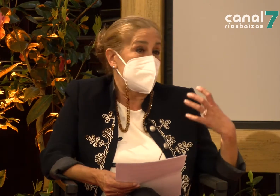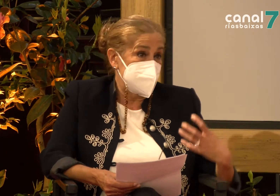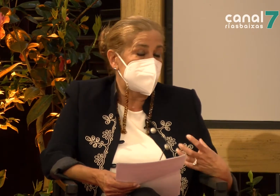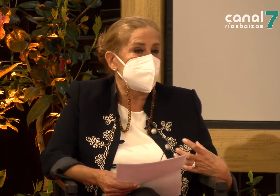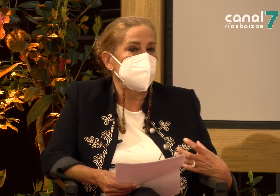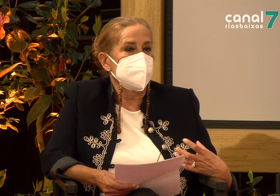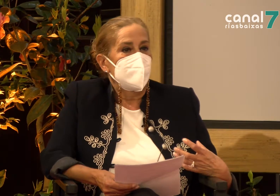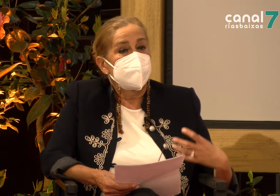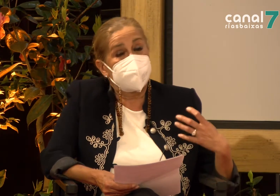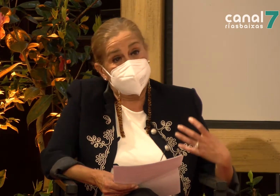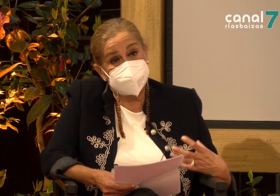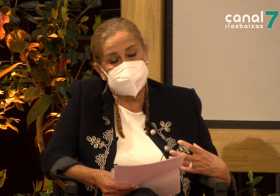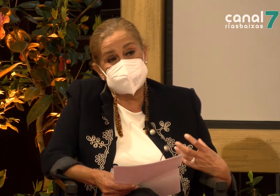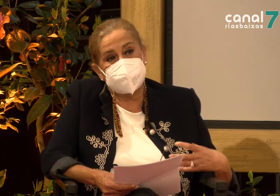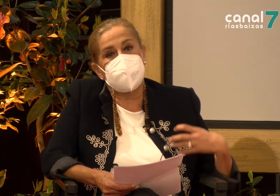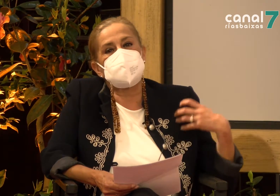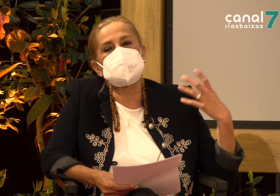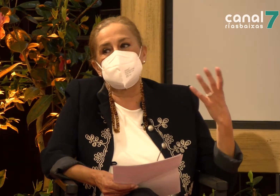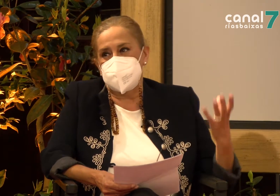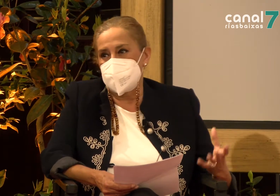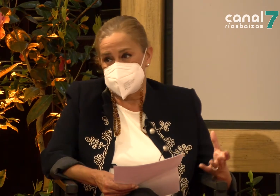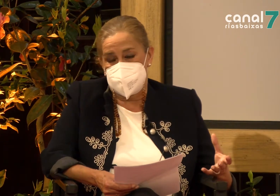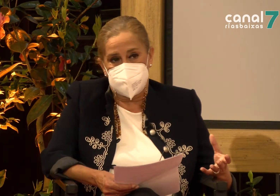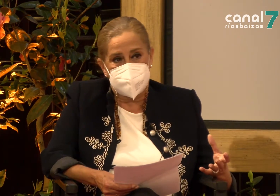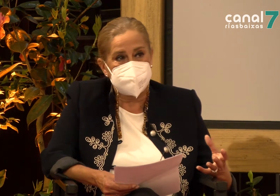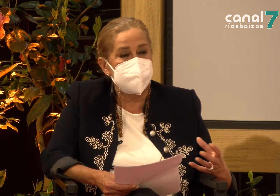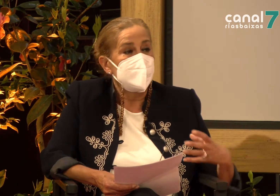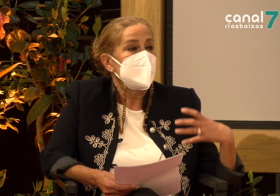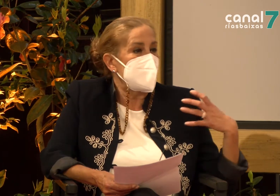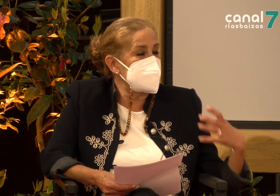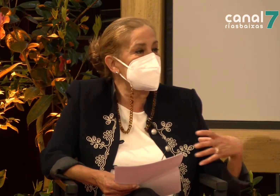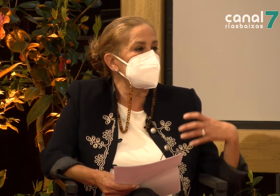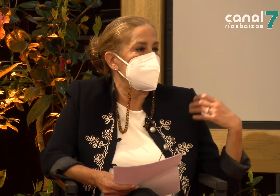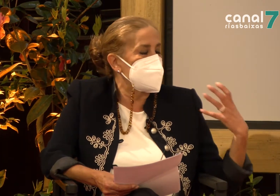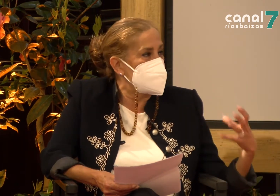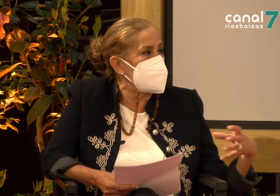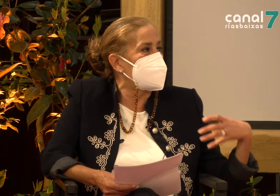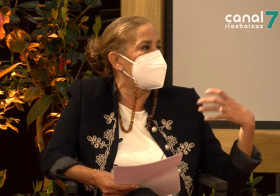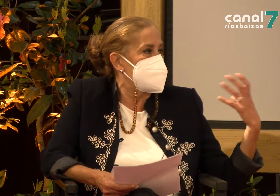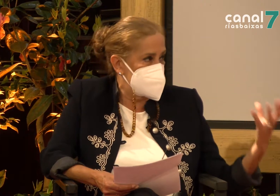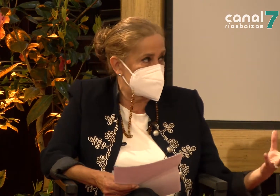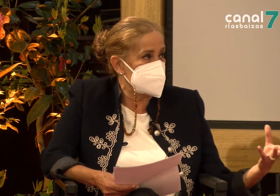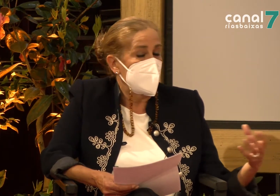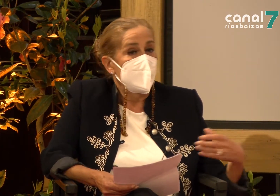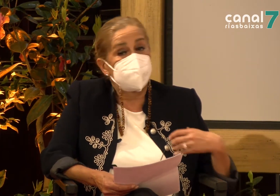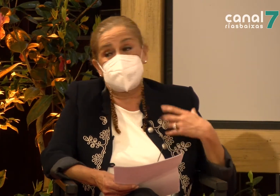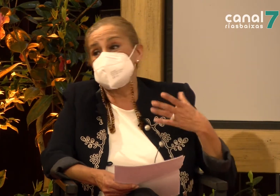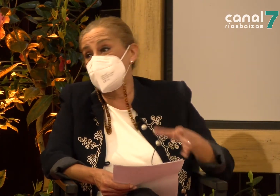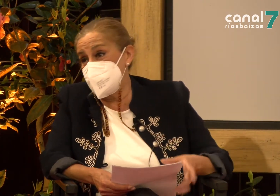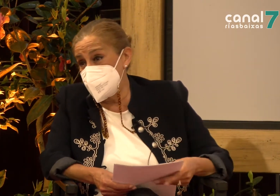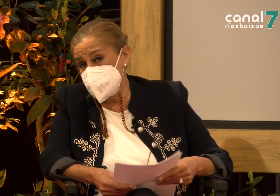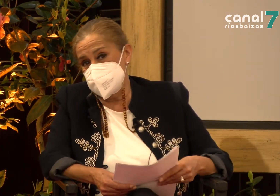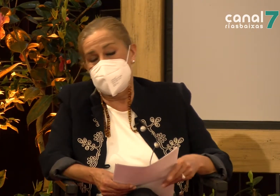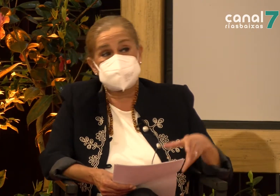polo tanto, facer que chegue ao conxunto da sociedade esas mulleres referentes, porque